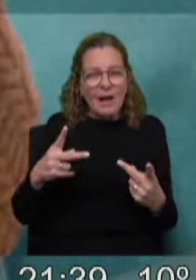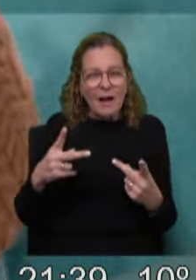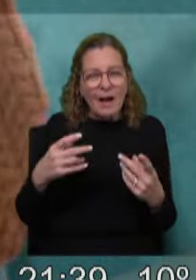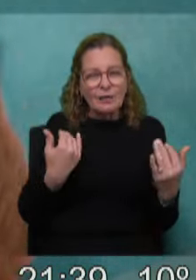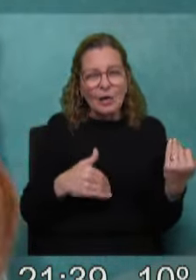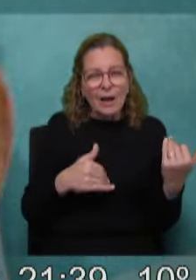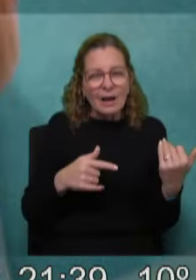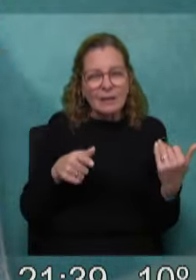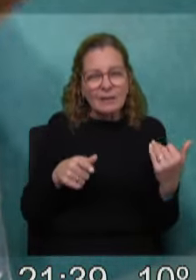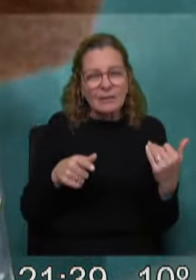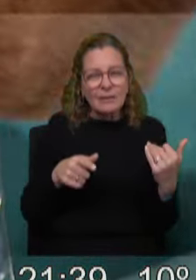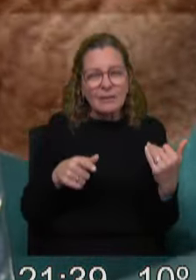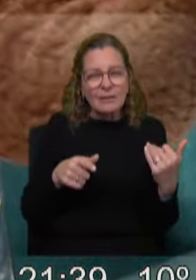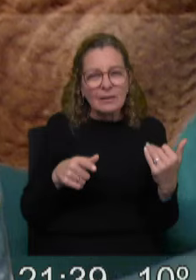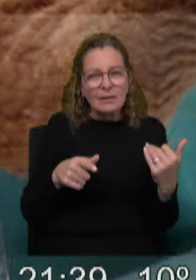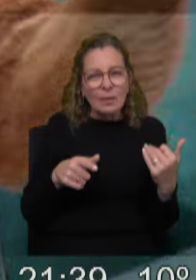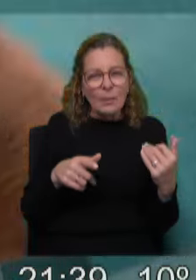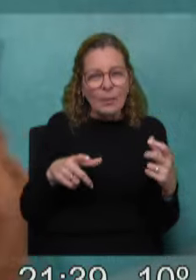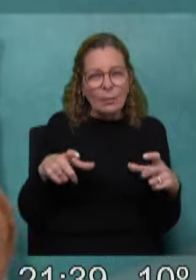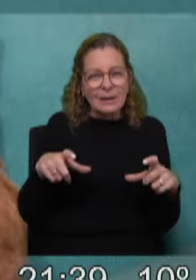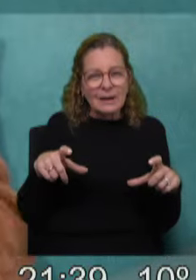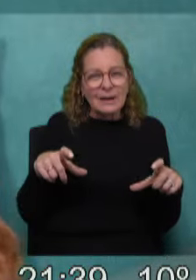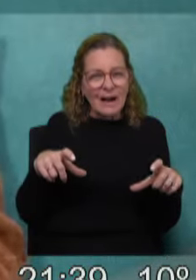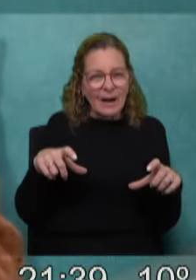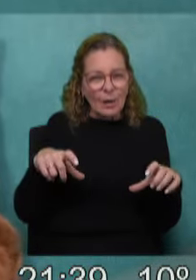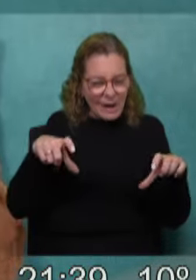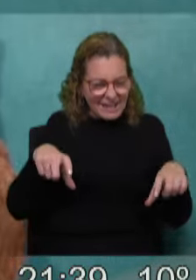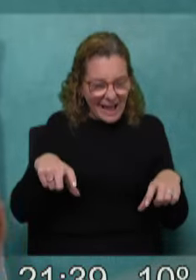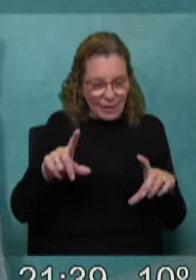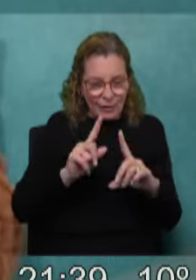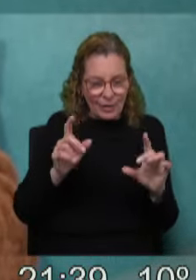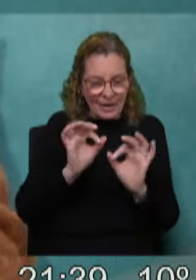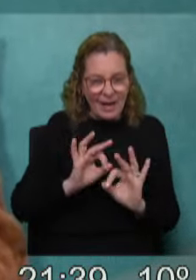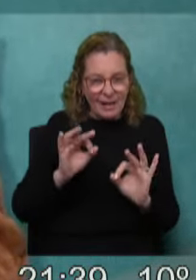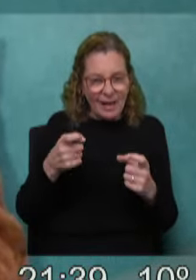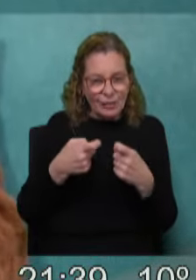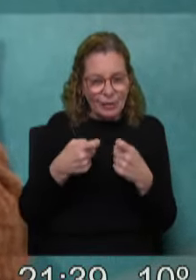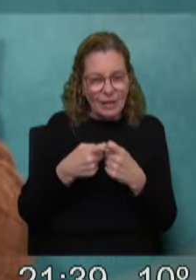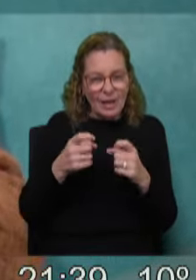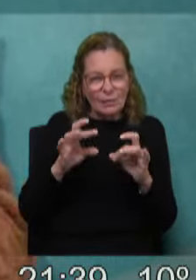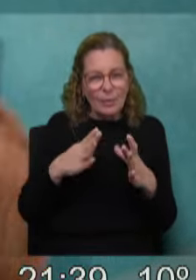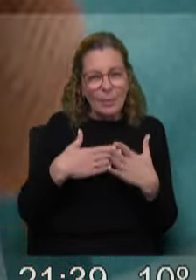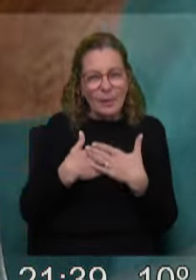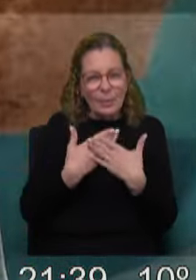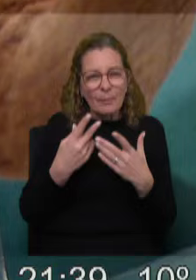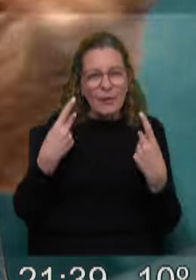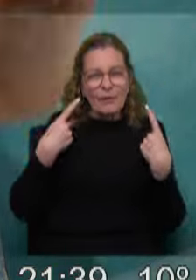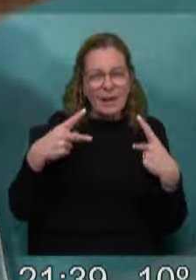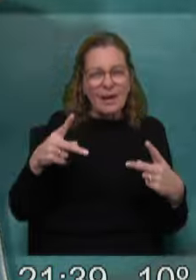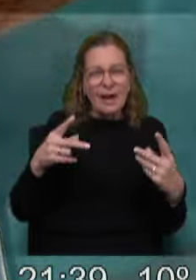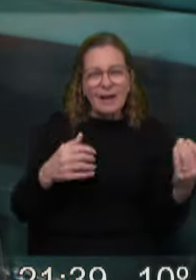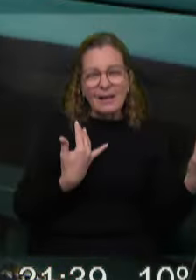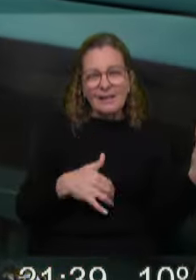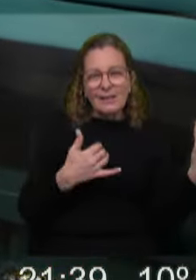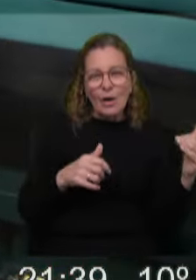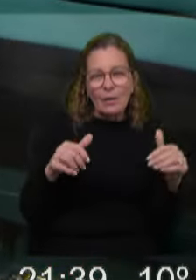tocar. Ese era, y tampoco con tocar en un estadio ni nada de eso. Lo tenía asociado con una cosa más romántica, así, viajar, hacer canciones